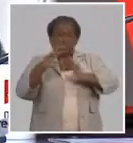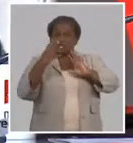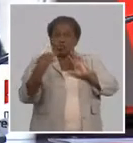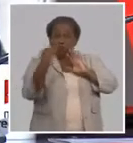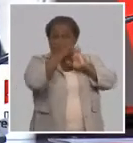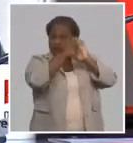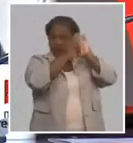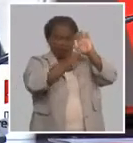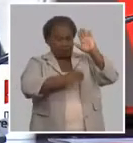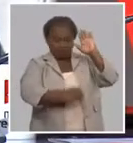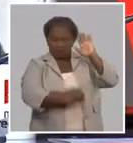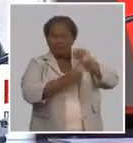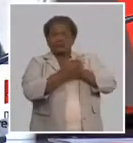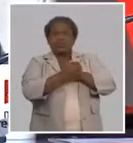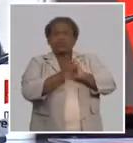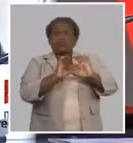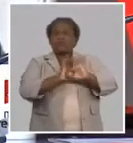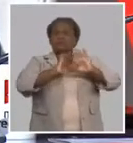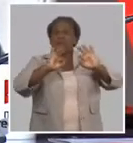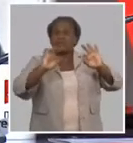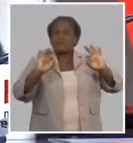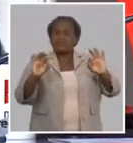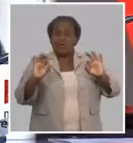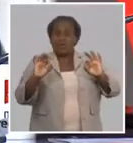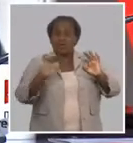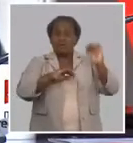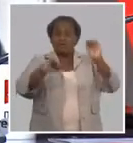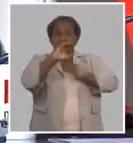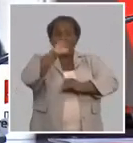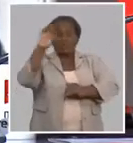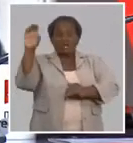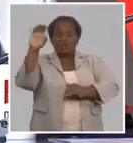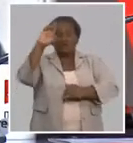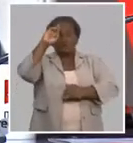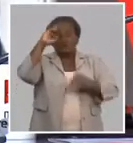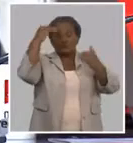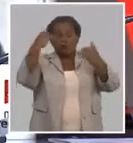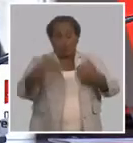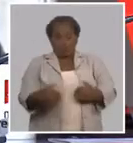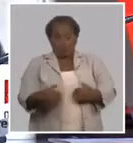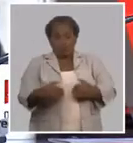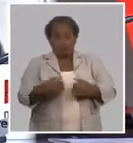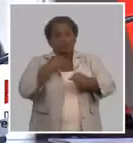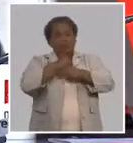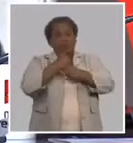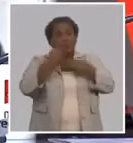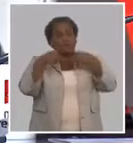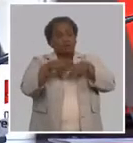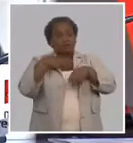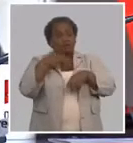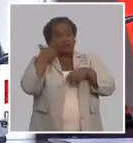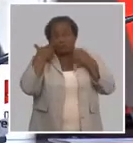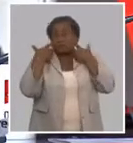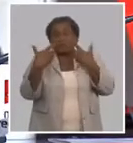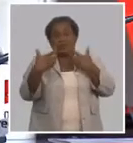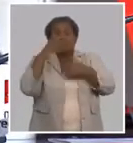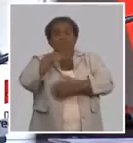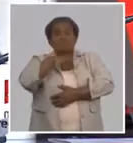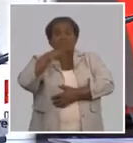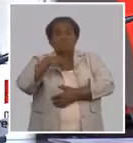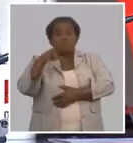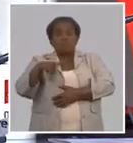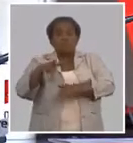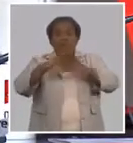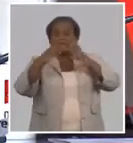en especial el ministerio de salud pública que eso jugó un papel importante en buscar la